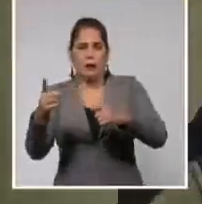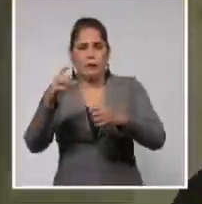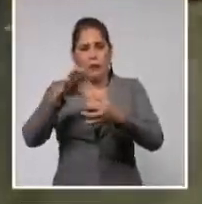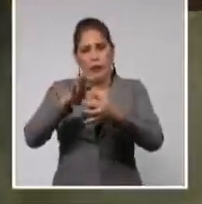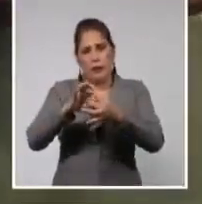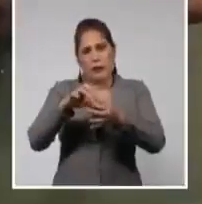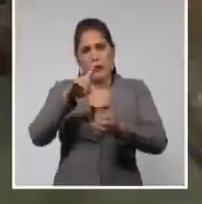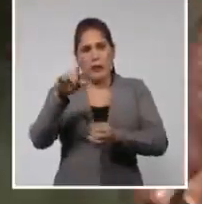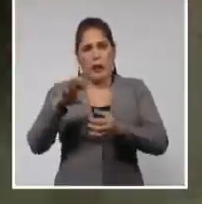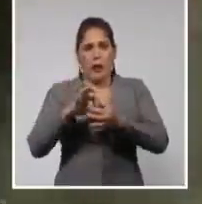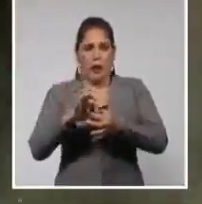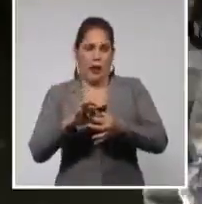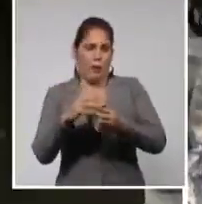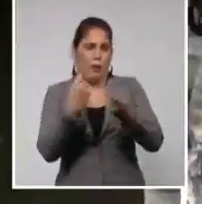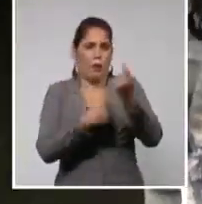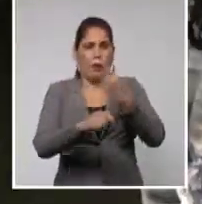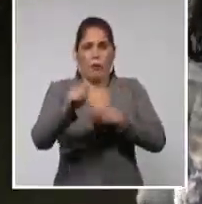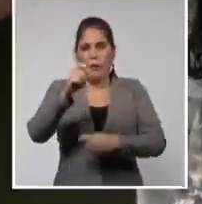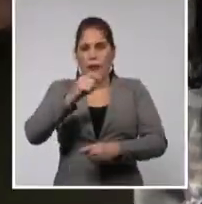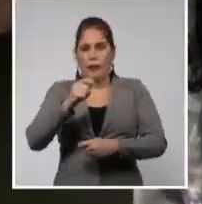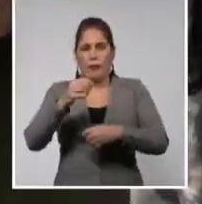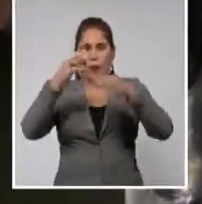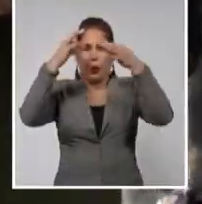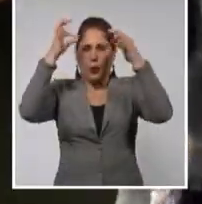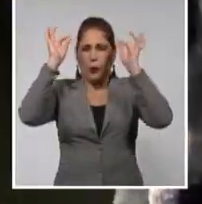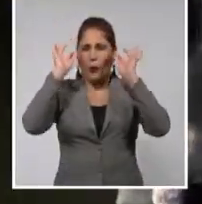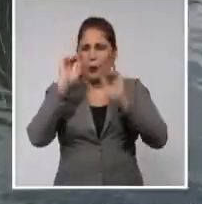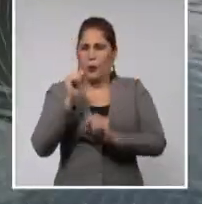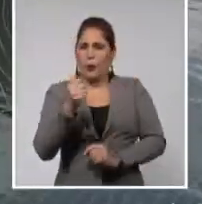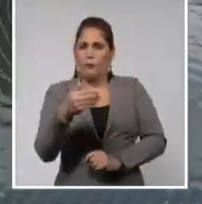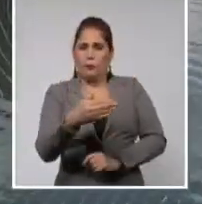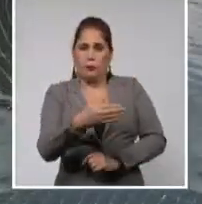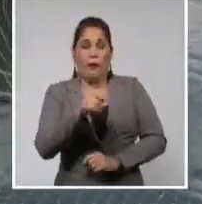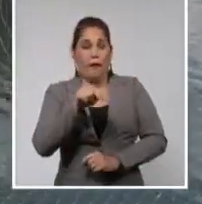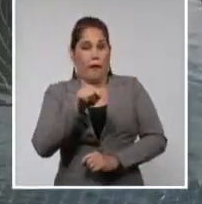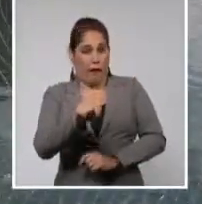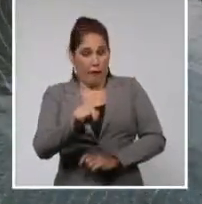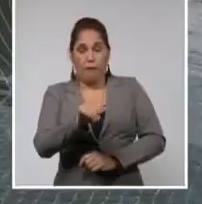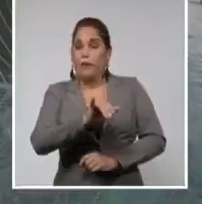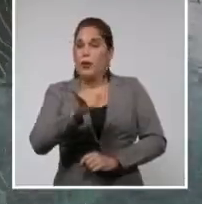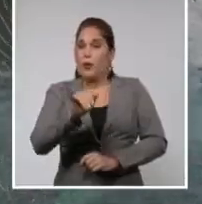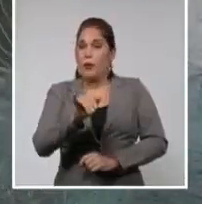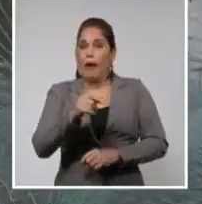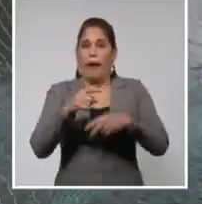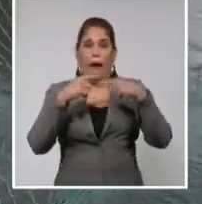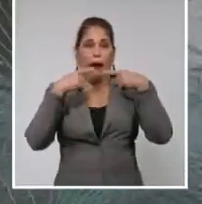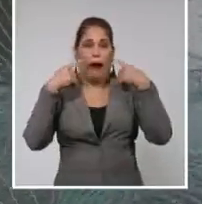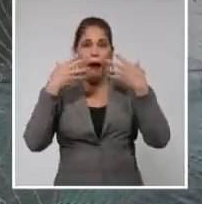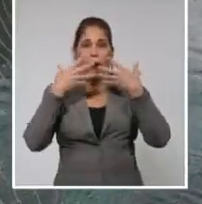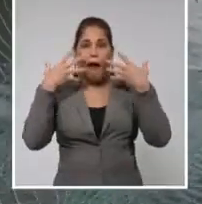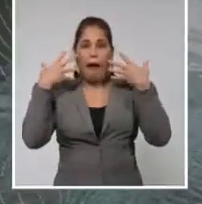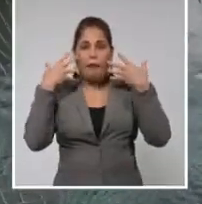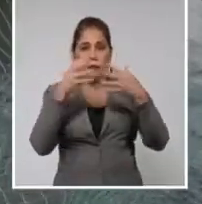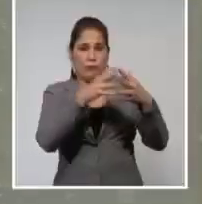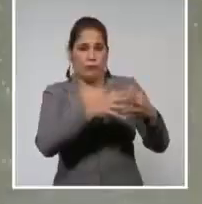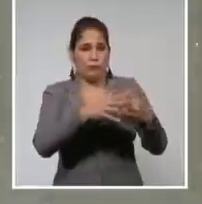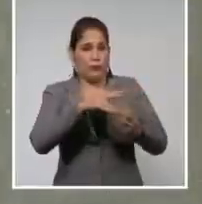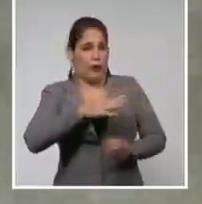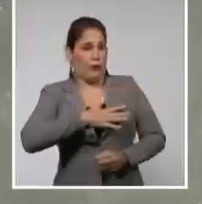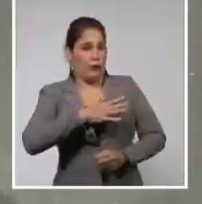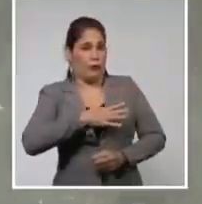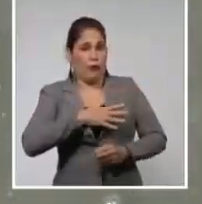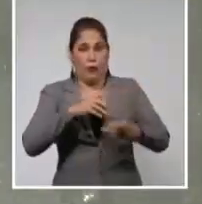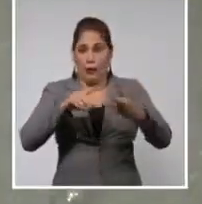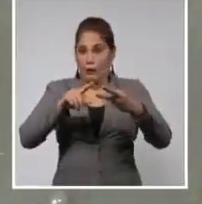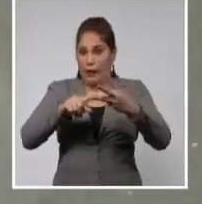peso para su comercialización. Asimismo, el llamado bagre de canal o pez gato americano figura entre las 3 especies